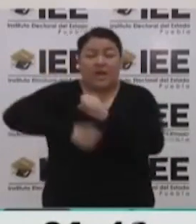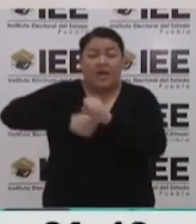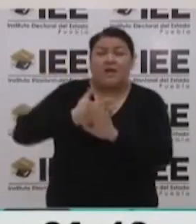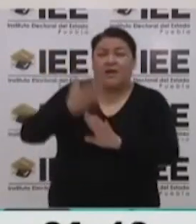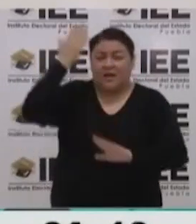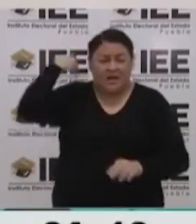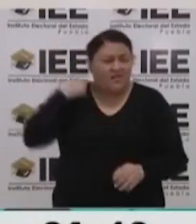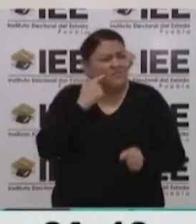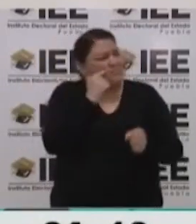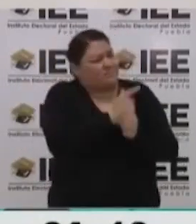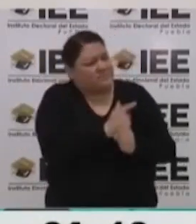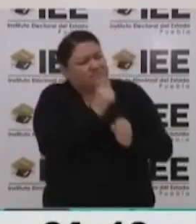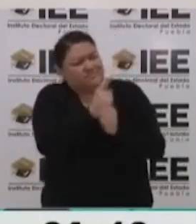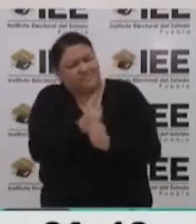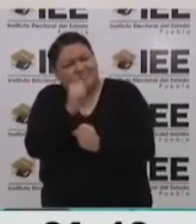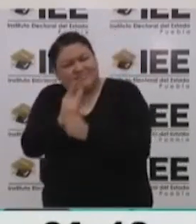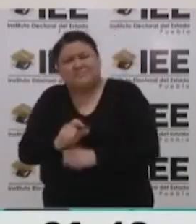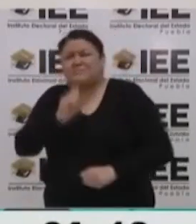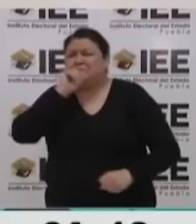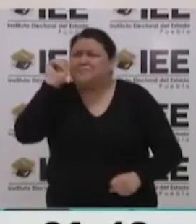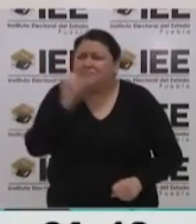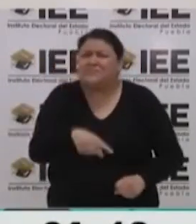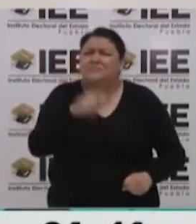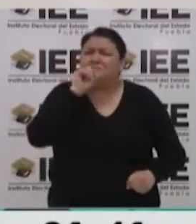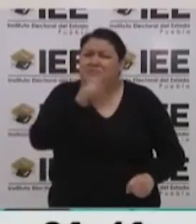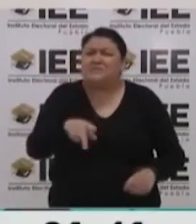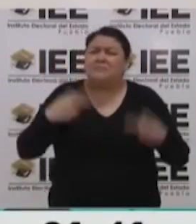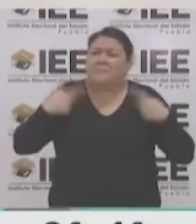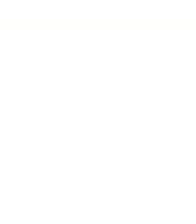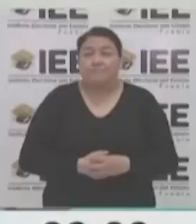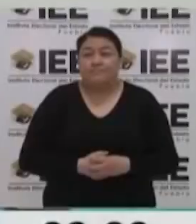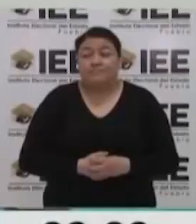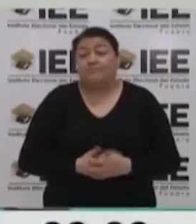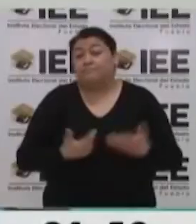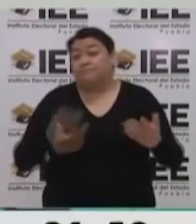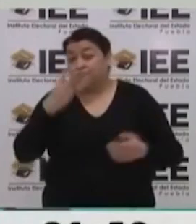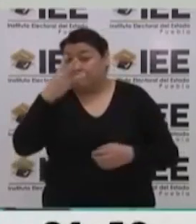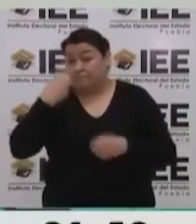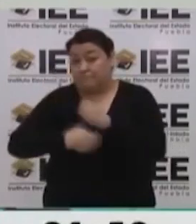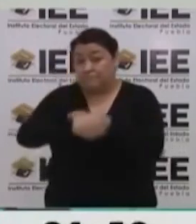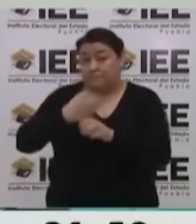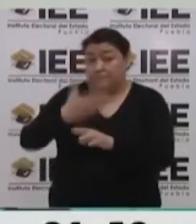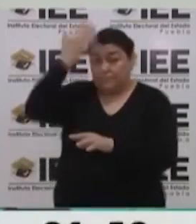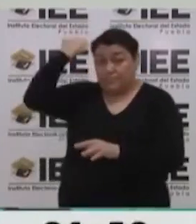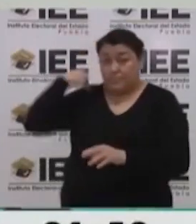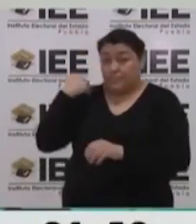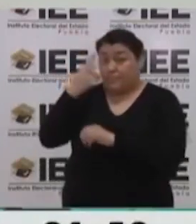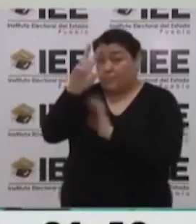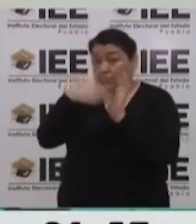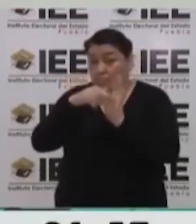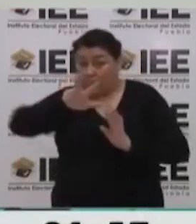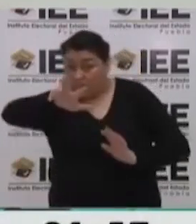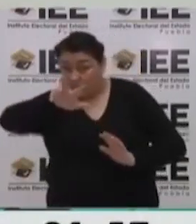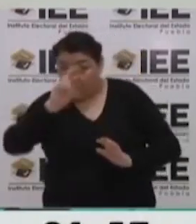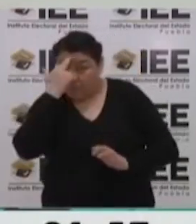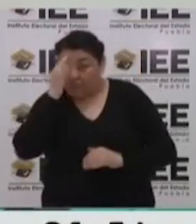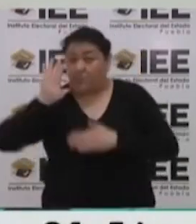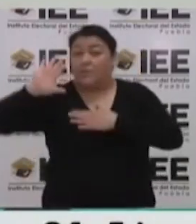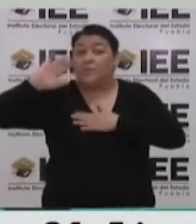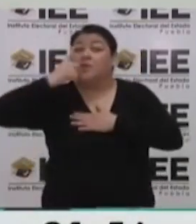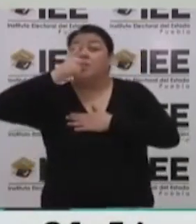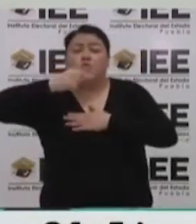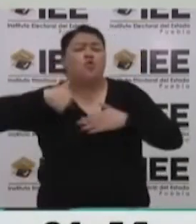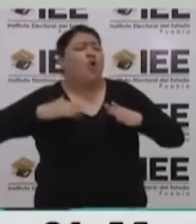problemas los mismos problemas las colonias olvidadas abandonadas hace tres años en el 2018 nos prometió esperanza